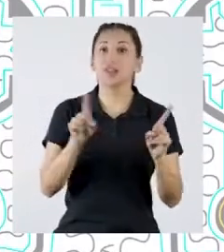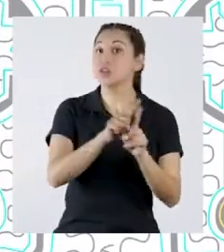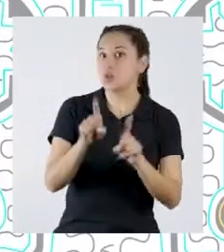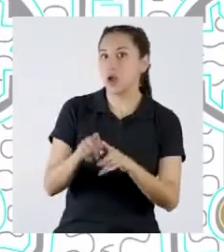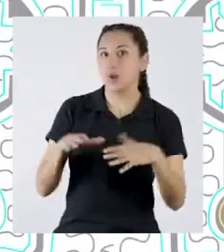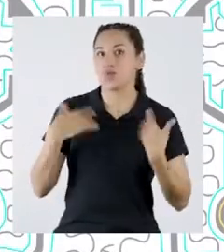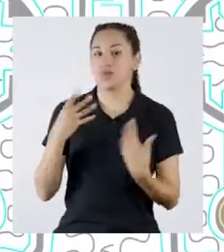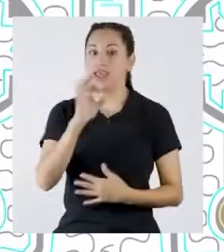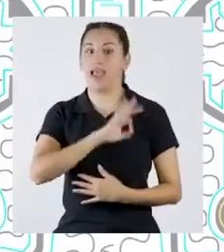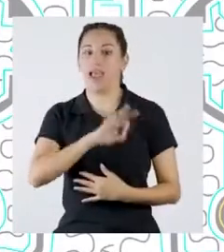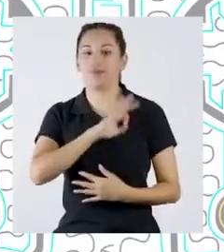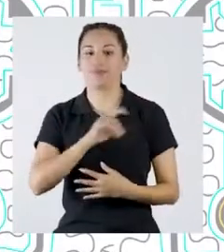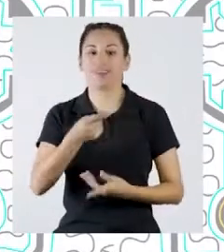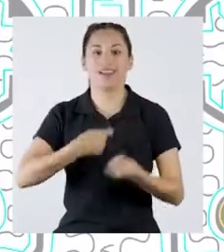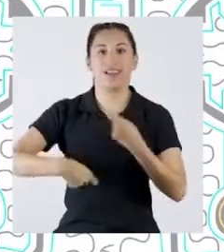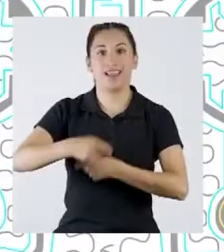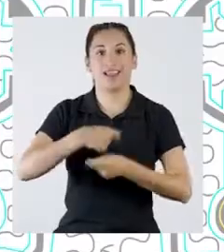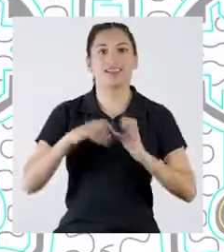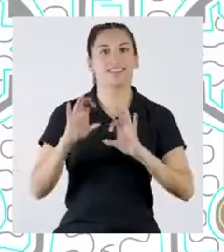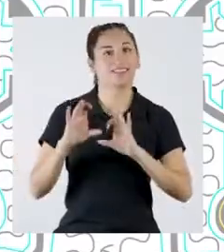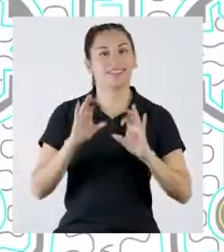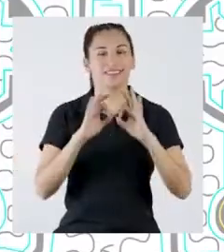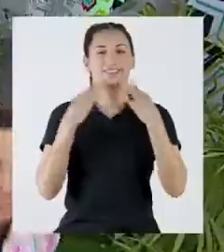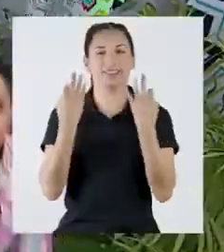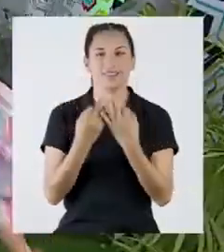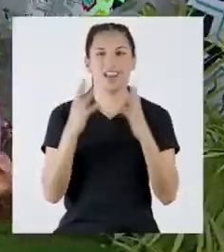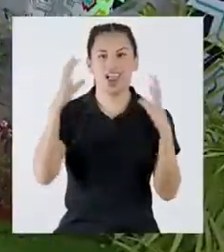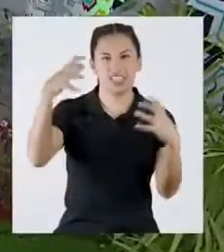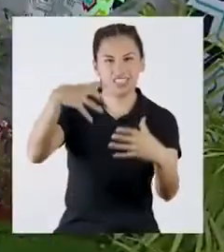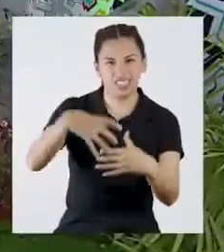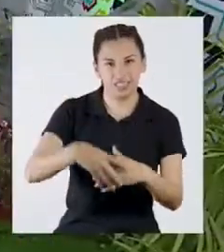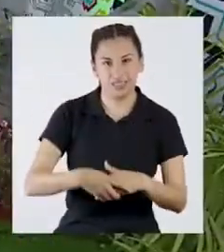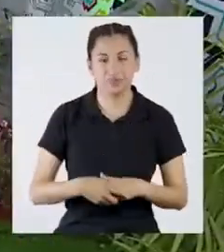como la manera de aprovecharlos para hacer un negocio familiar.